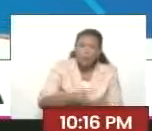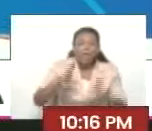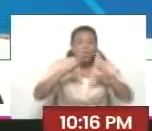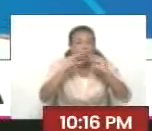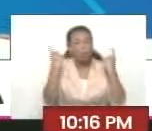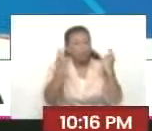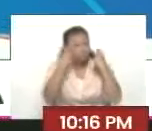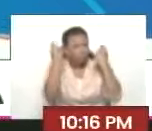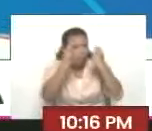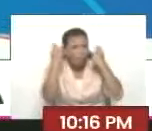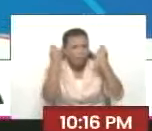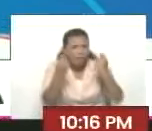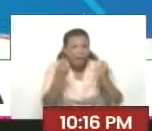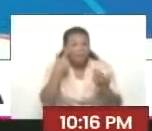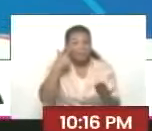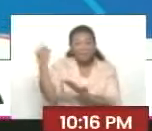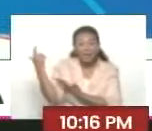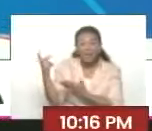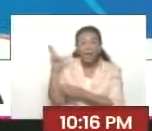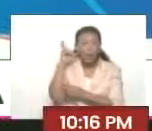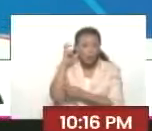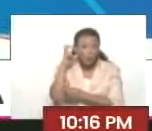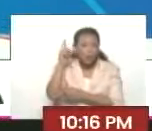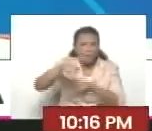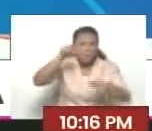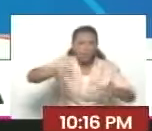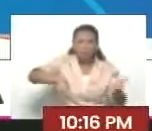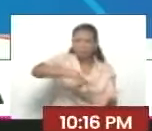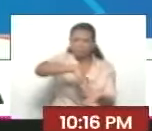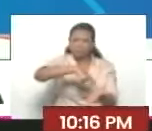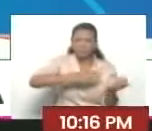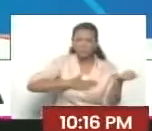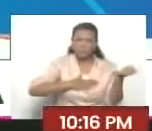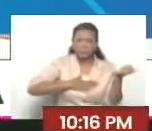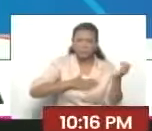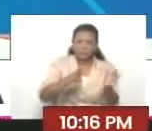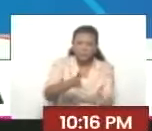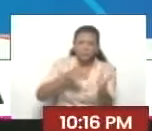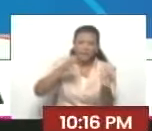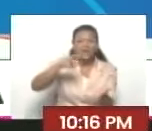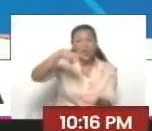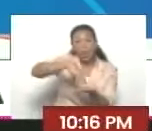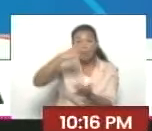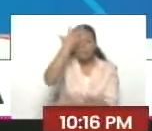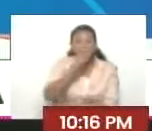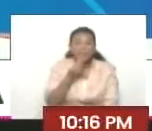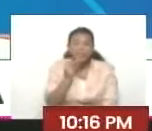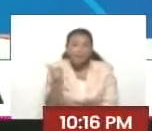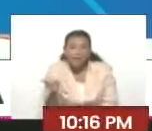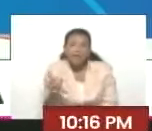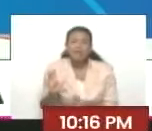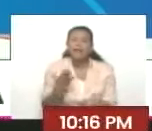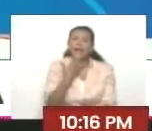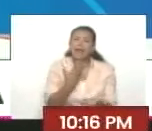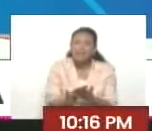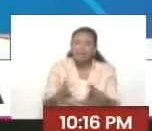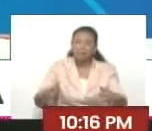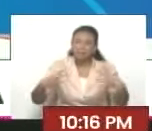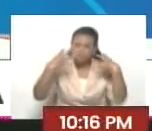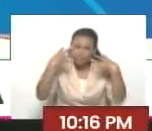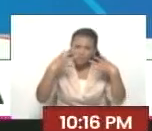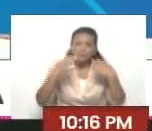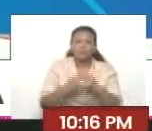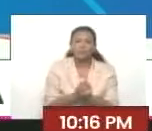esta jornada, vámonos a escuchar el joropo tuyero desde Los Teques. Les doy las gracias a todos